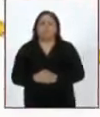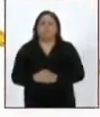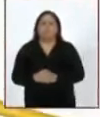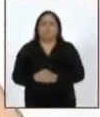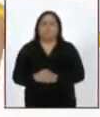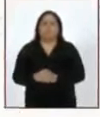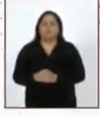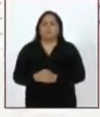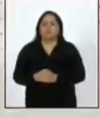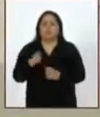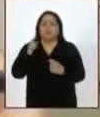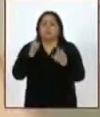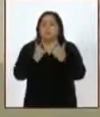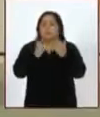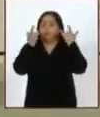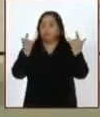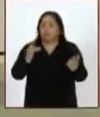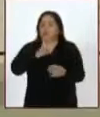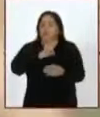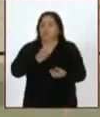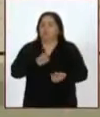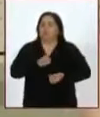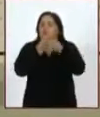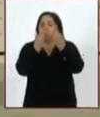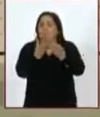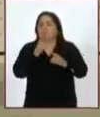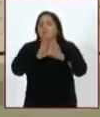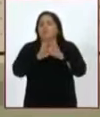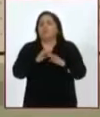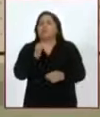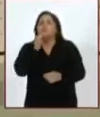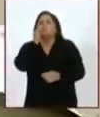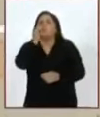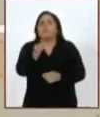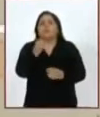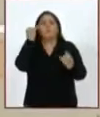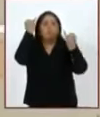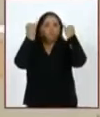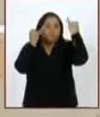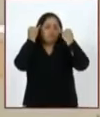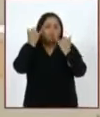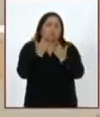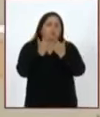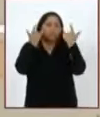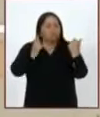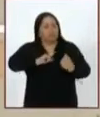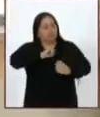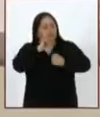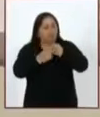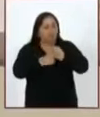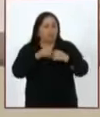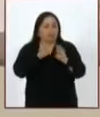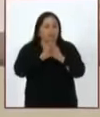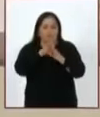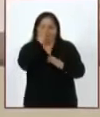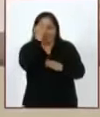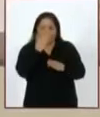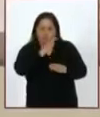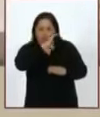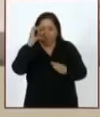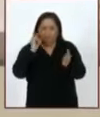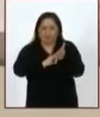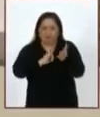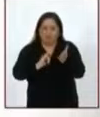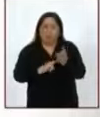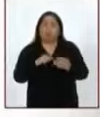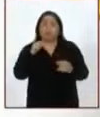Las historietas pueden expresar y representar mensajes, ideas e historias a través de secuencias de imágenes.